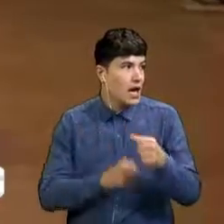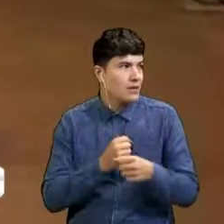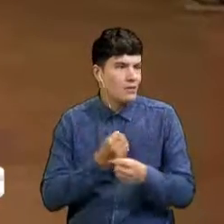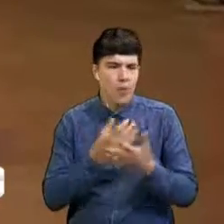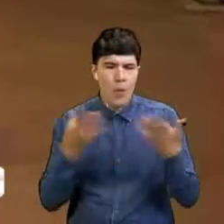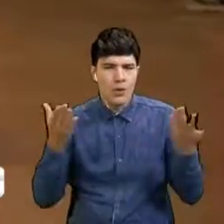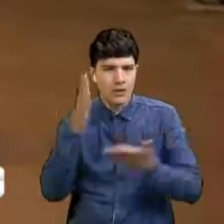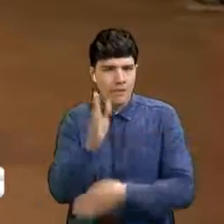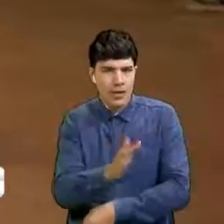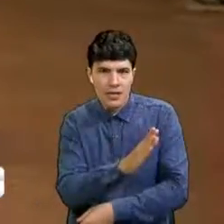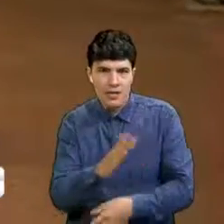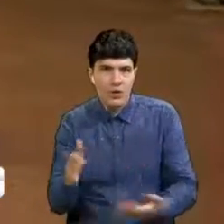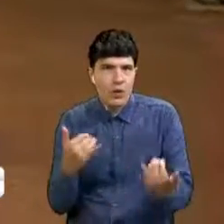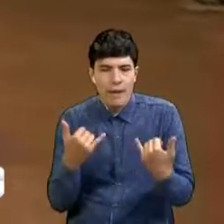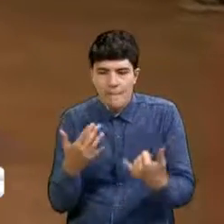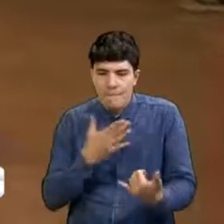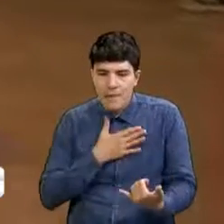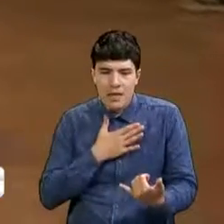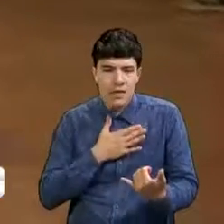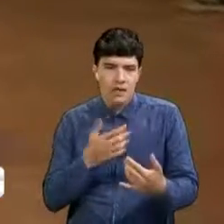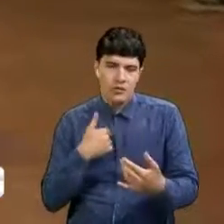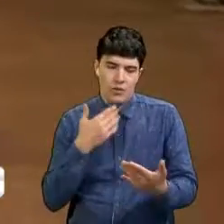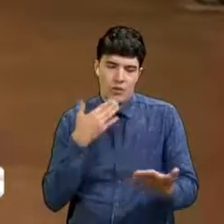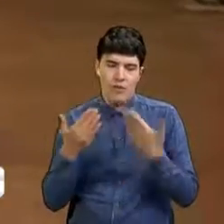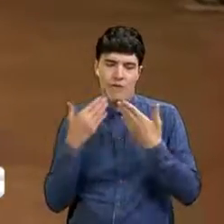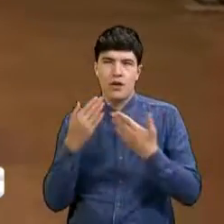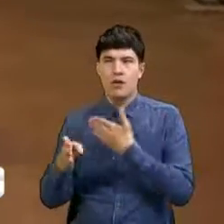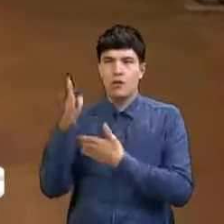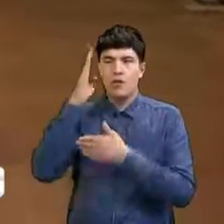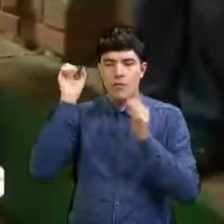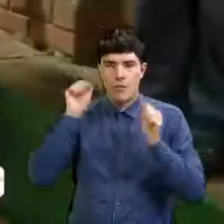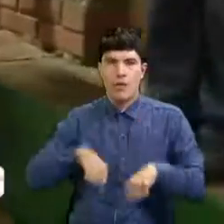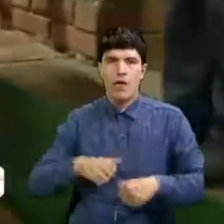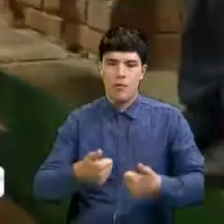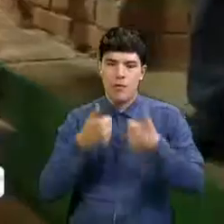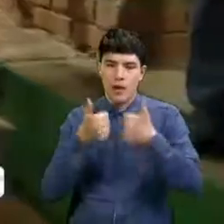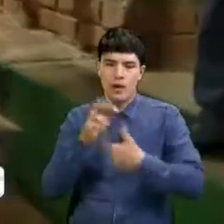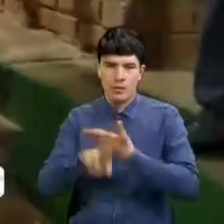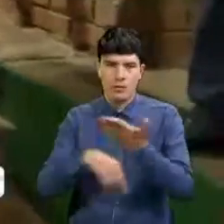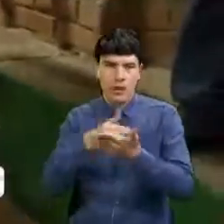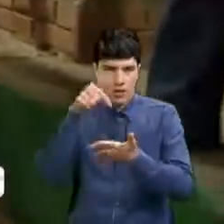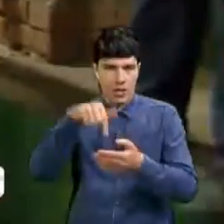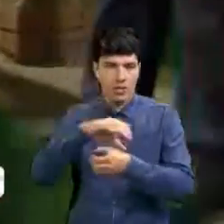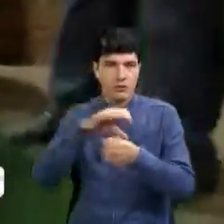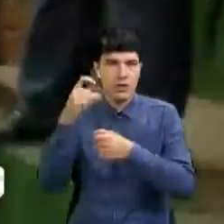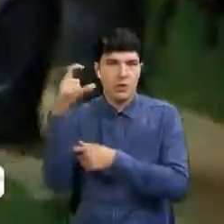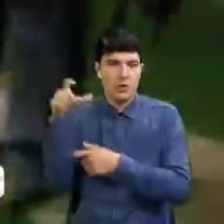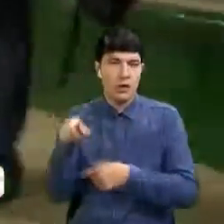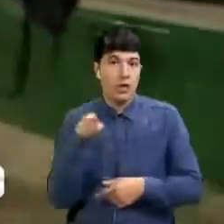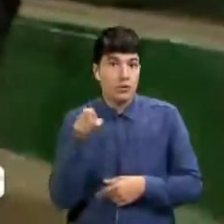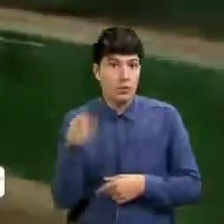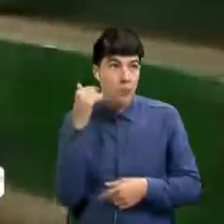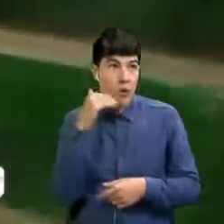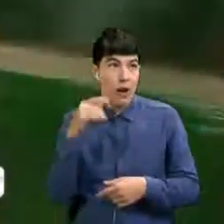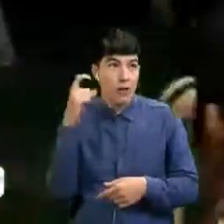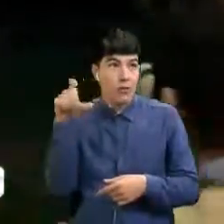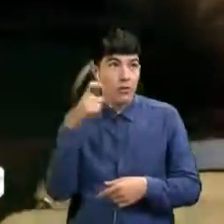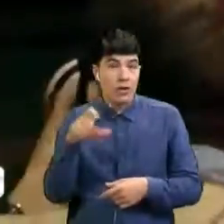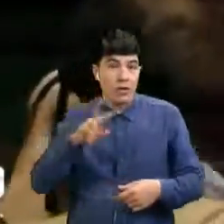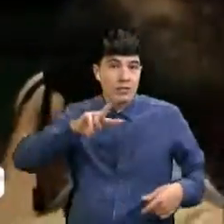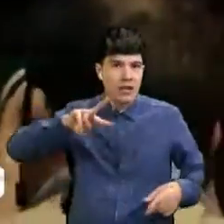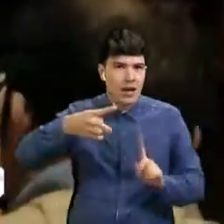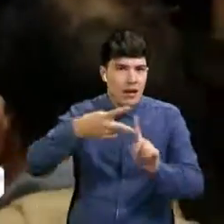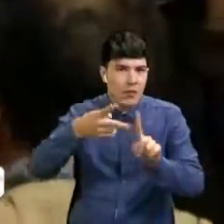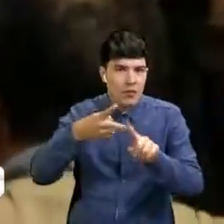muchas bendiciones y convenios que que pueda ser un buen papel a con la raqueta nortesantandereana enfrentará en segunda ronda